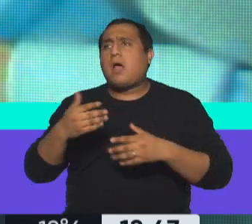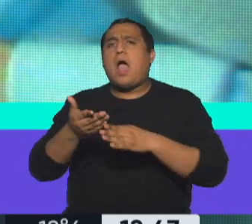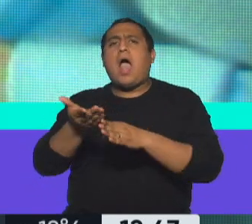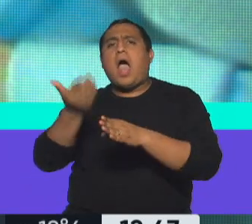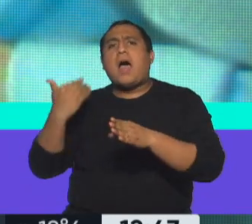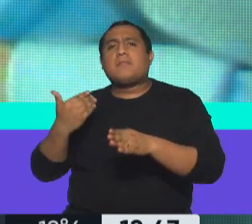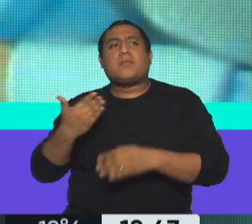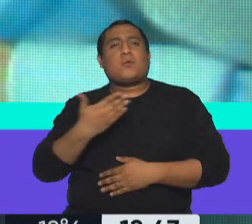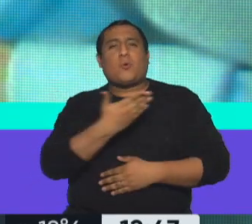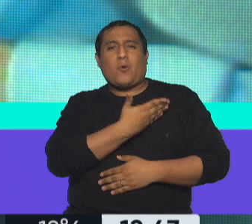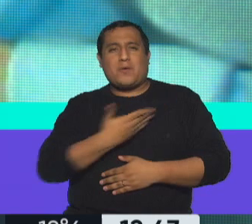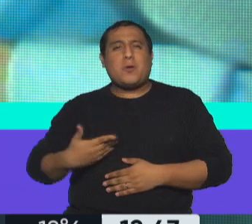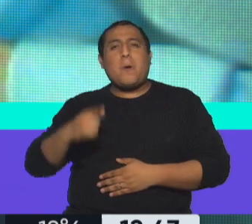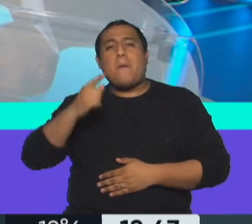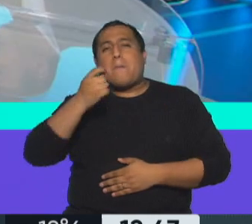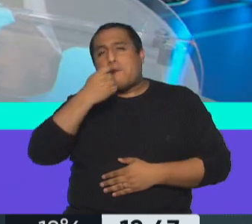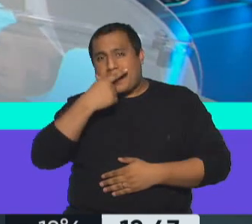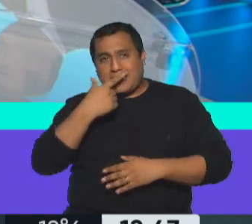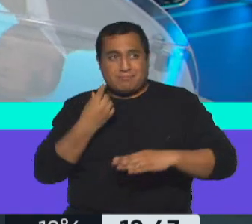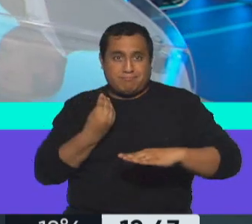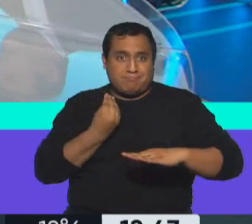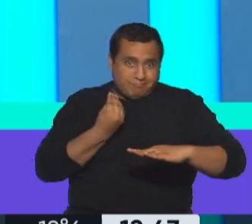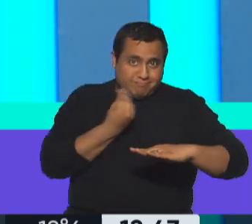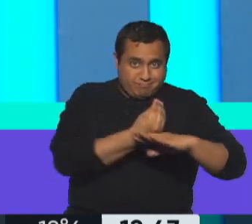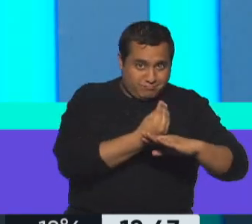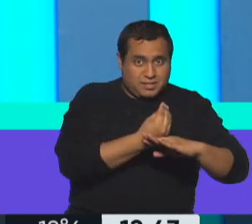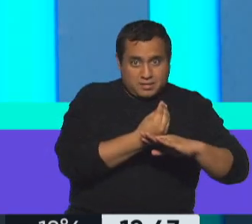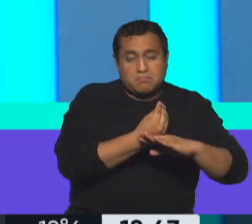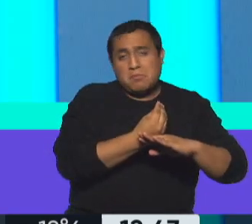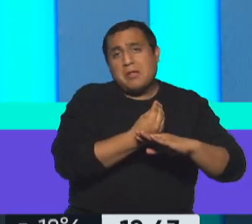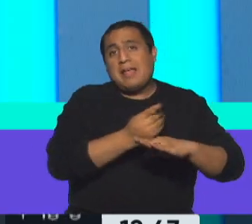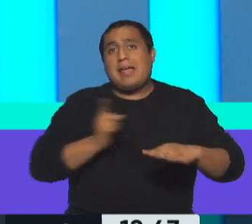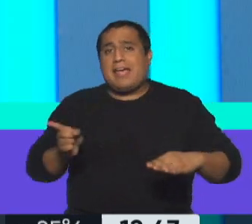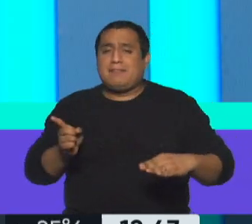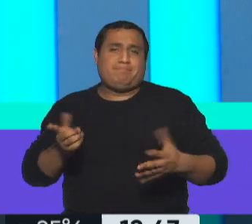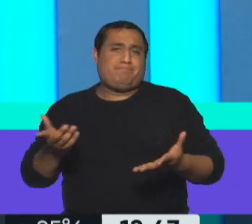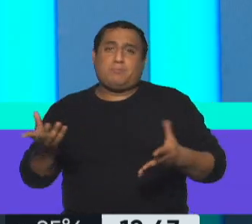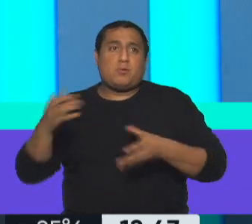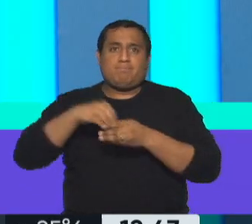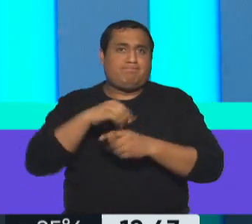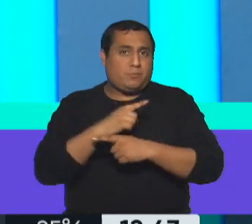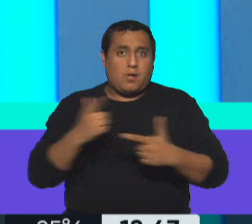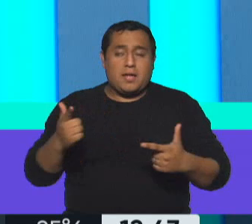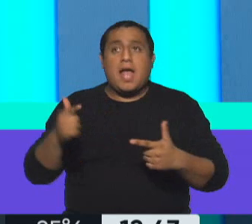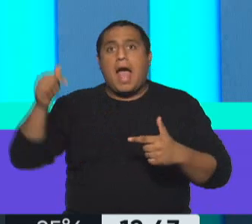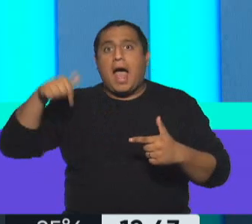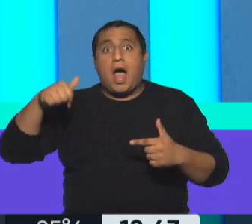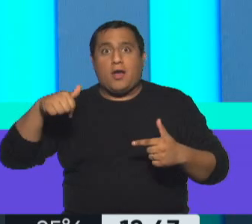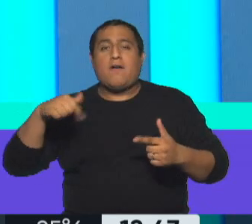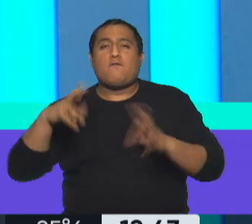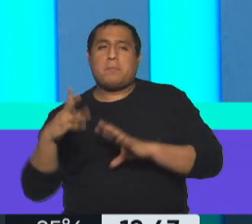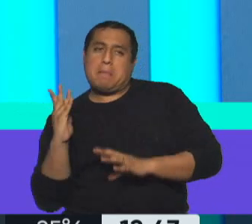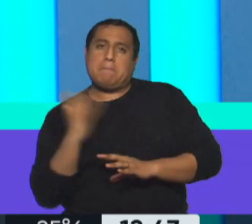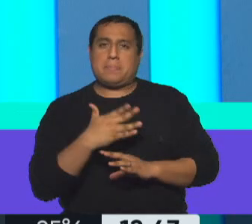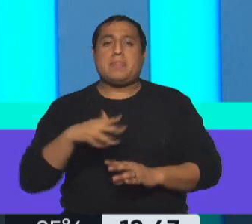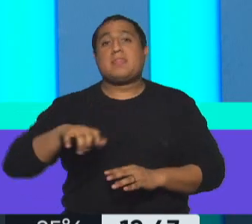de mauricio macri como presidente de la nación claro exactamente y también puertas hacia afuera pensando en la elección en